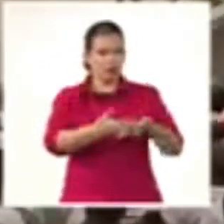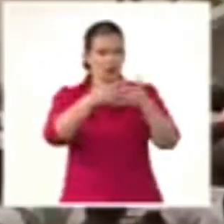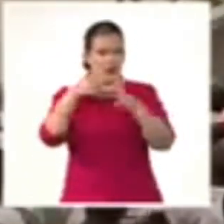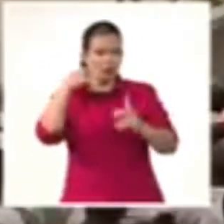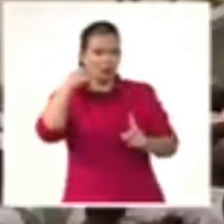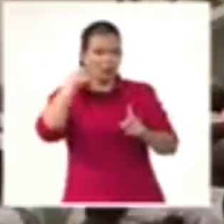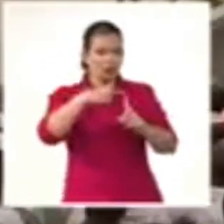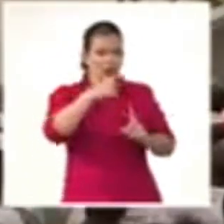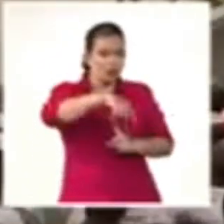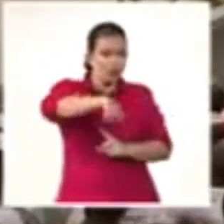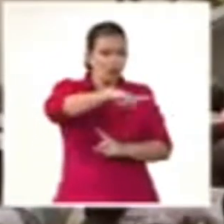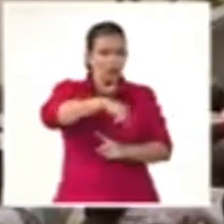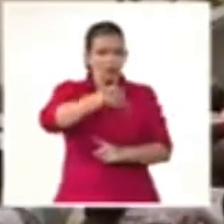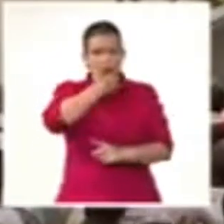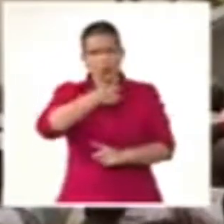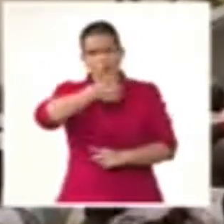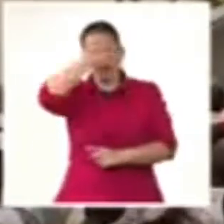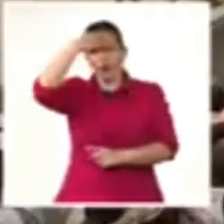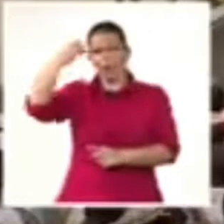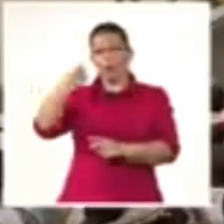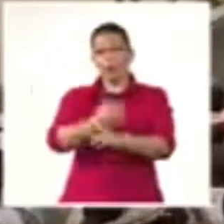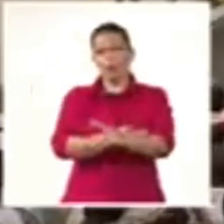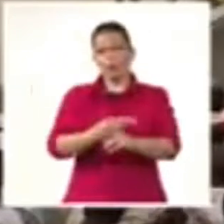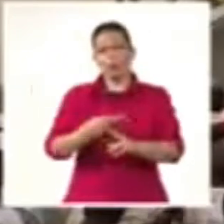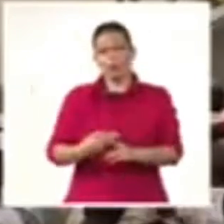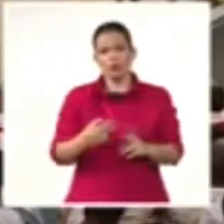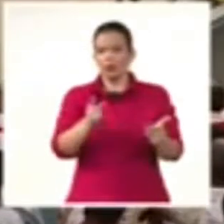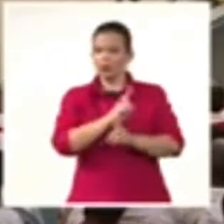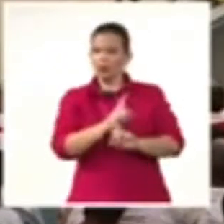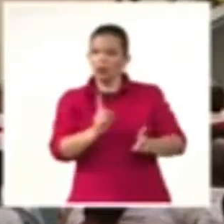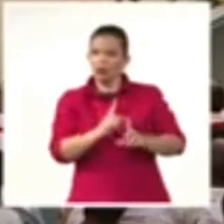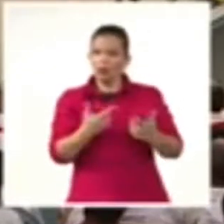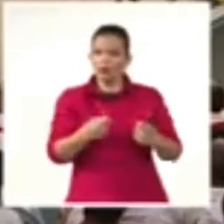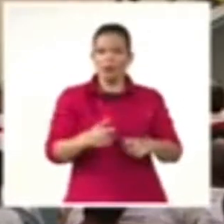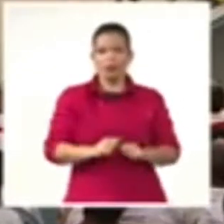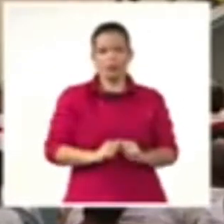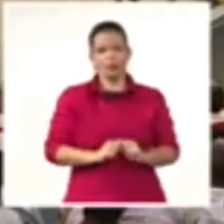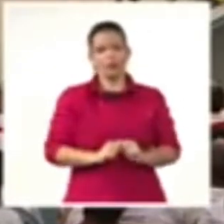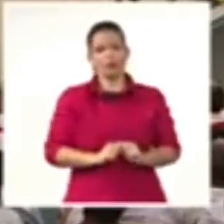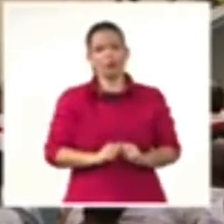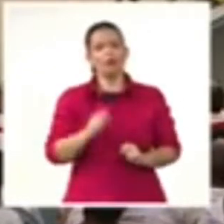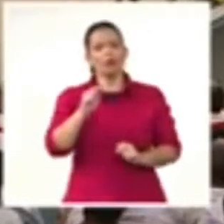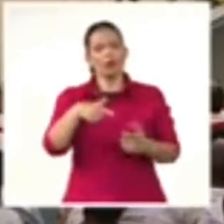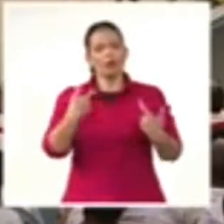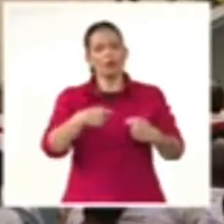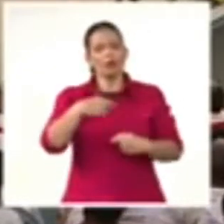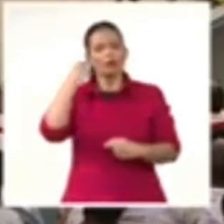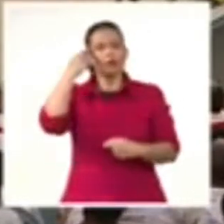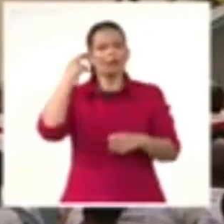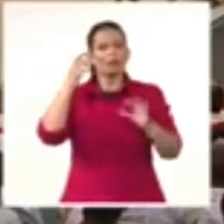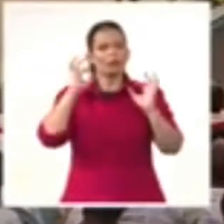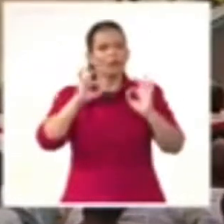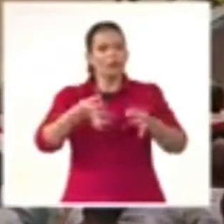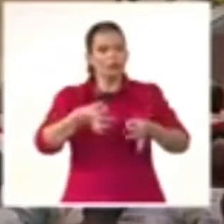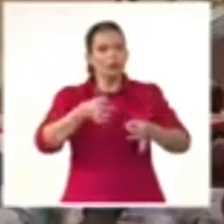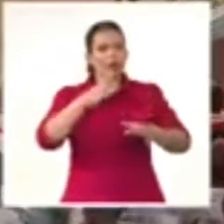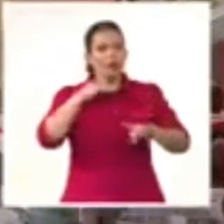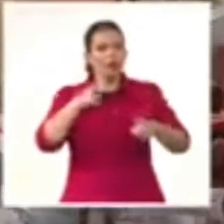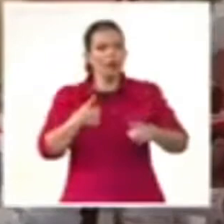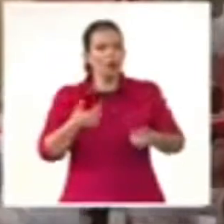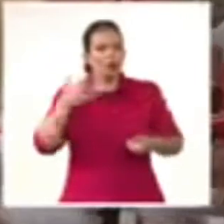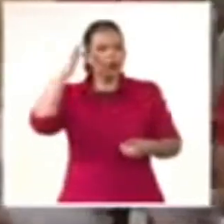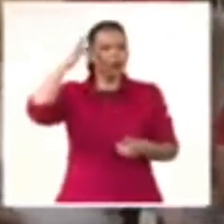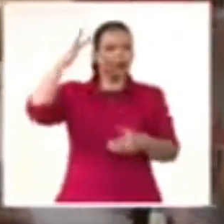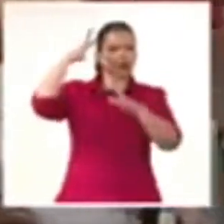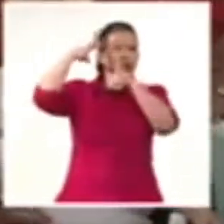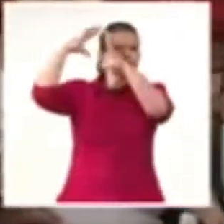nuevas generaciones si quieren tener un lugar en la feria de las vanidades, en la ilusión forjada por la